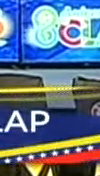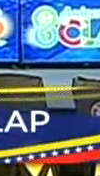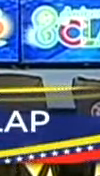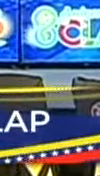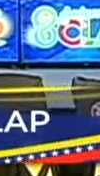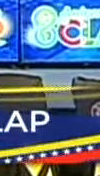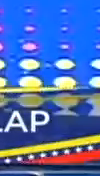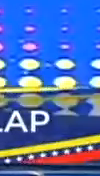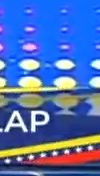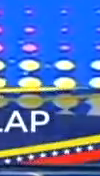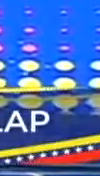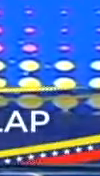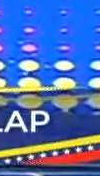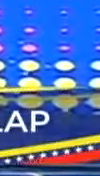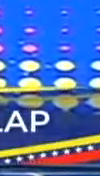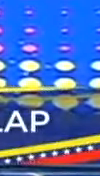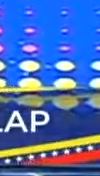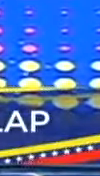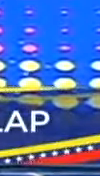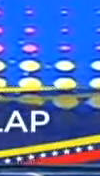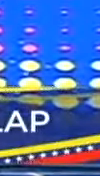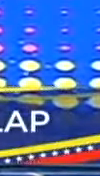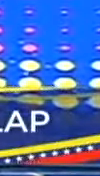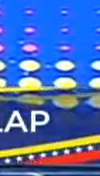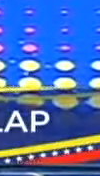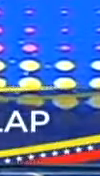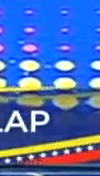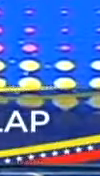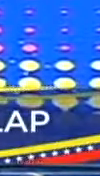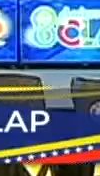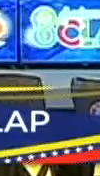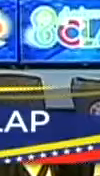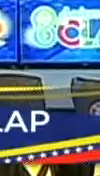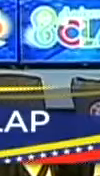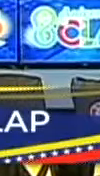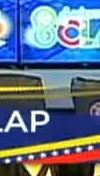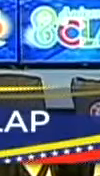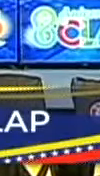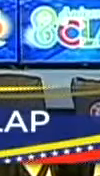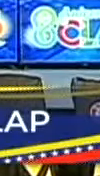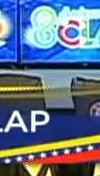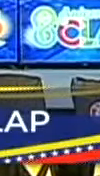¡Que iba la pega producción! ¡Que iba el octavo aniversario de los clubs!